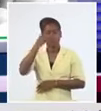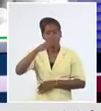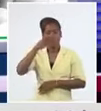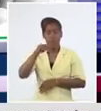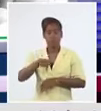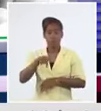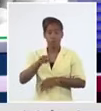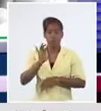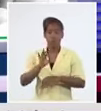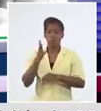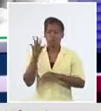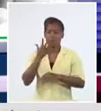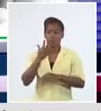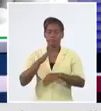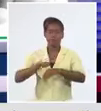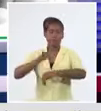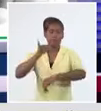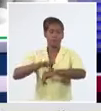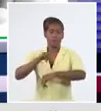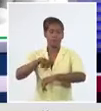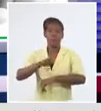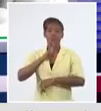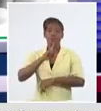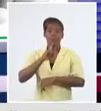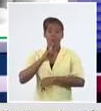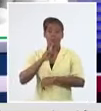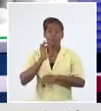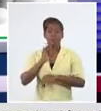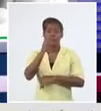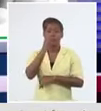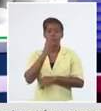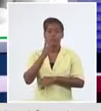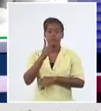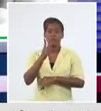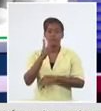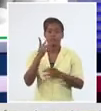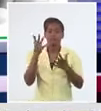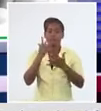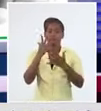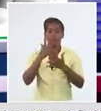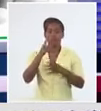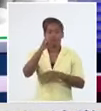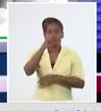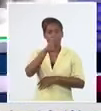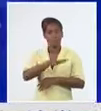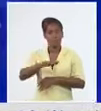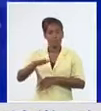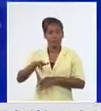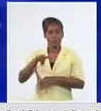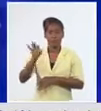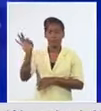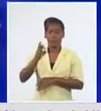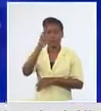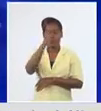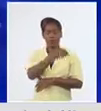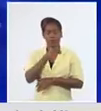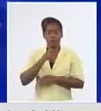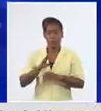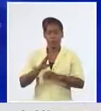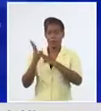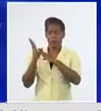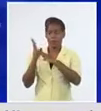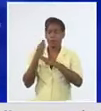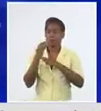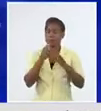viernes de pediatría. Recibo con muchísimo placer a la doctora Lisette López, jefa del Grupo Nacional de Pediatría. Doctora, muy buenos días y